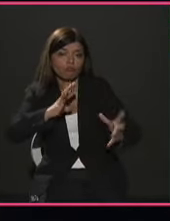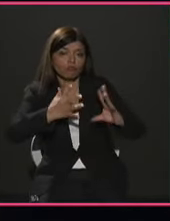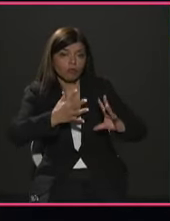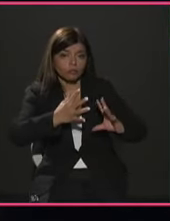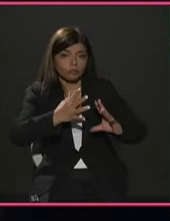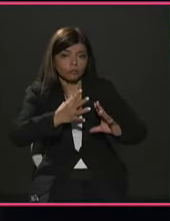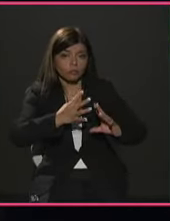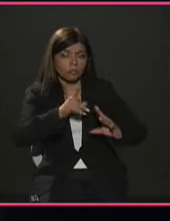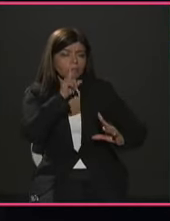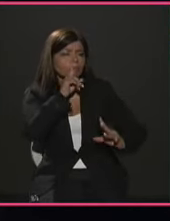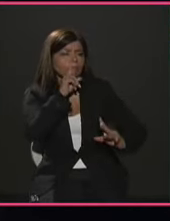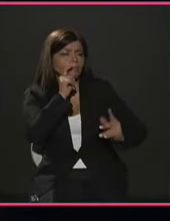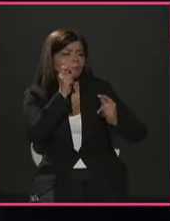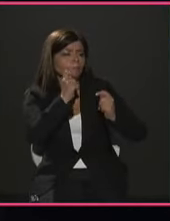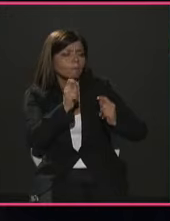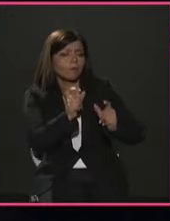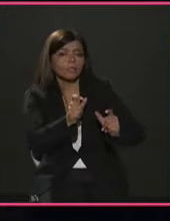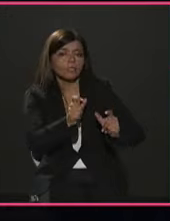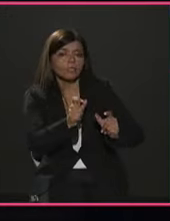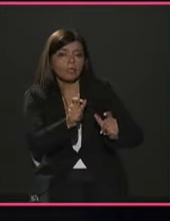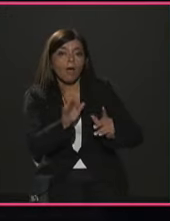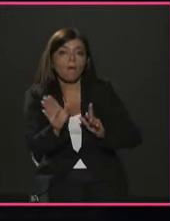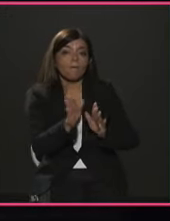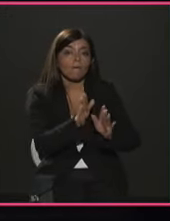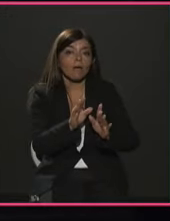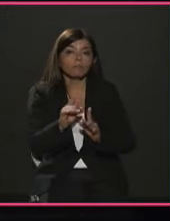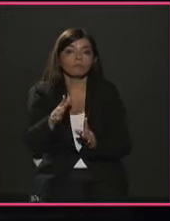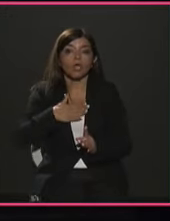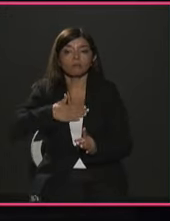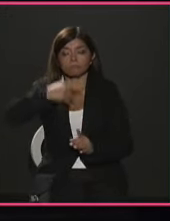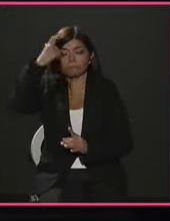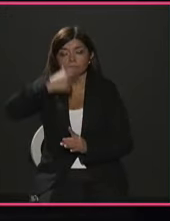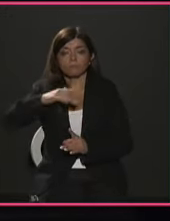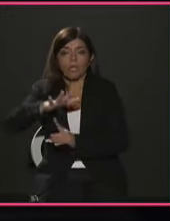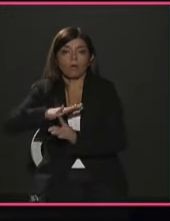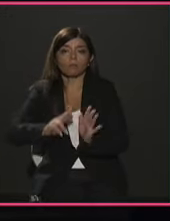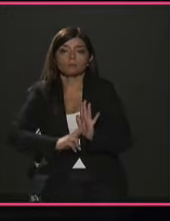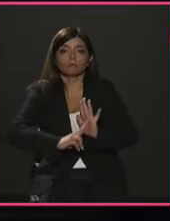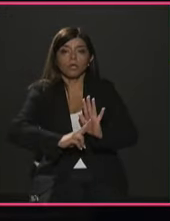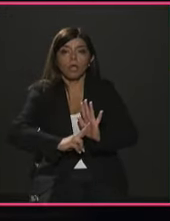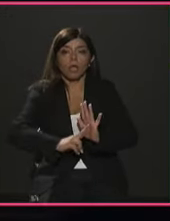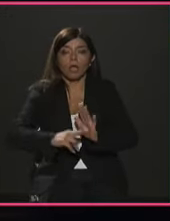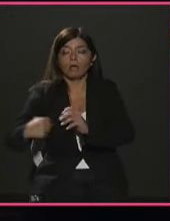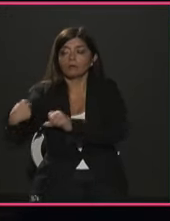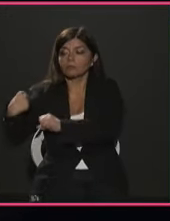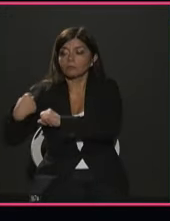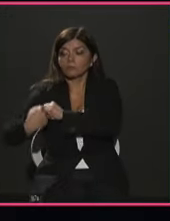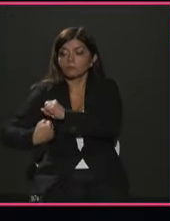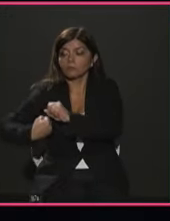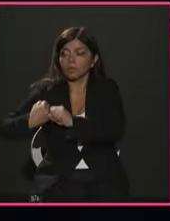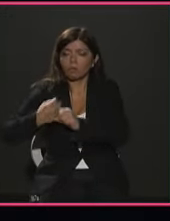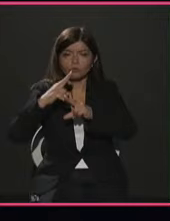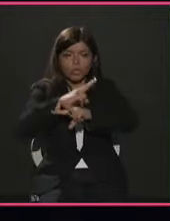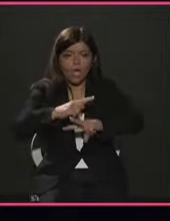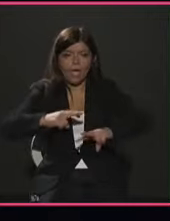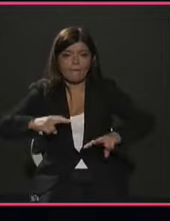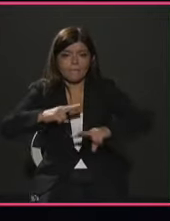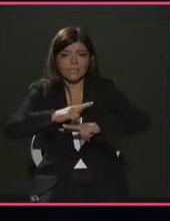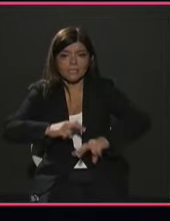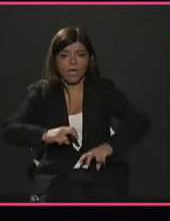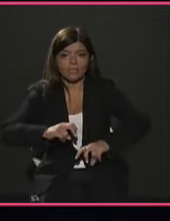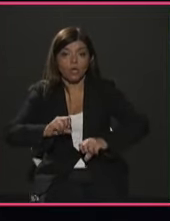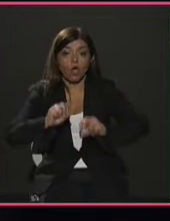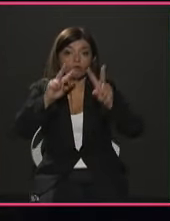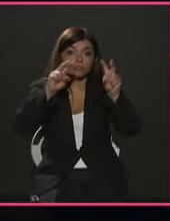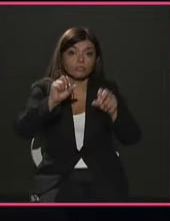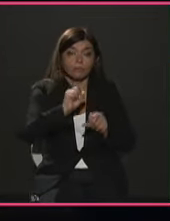chequeo pero primero Déjenme darles un contexto sobre quién soy yo sobre una década he estado investigando sobre la Inteligencia